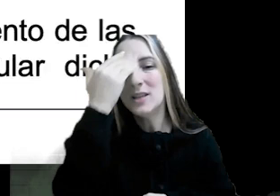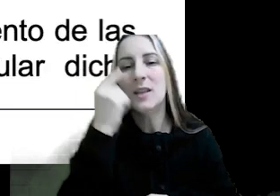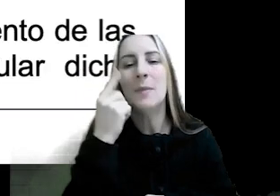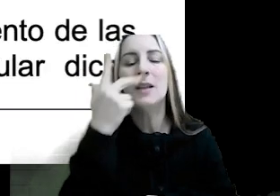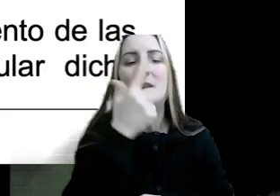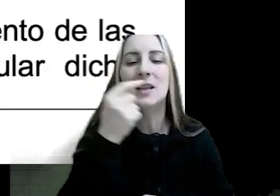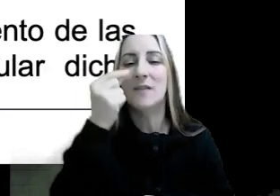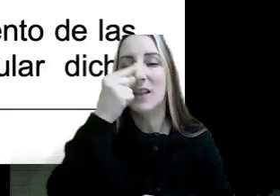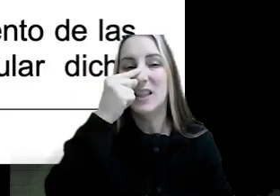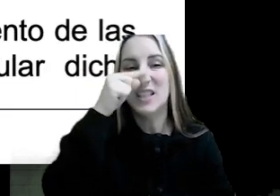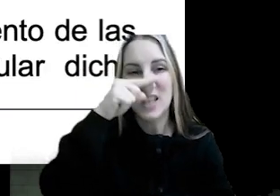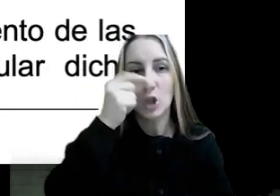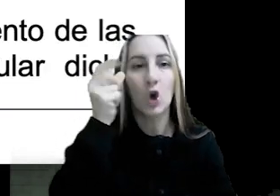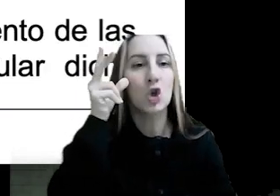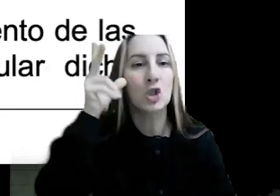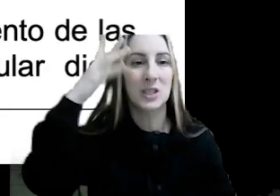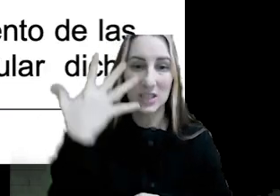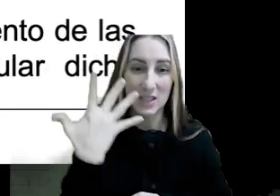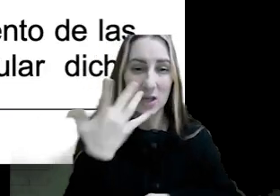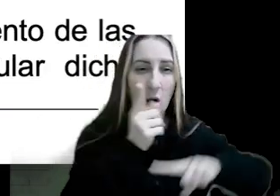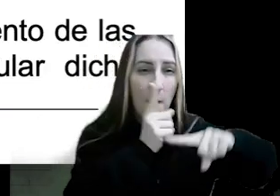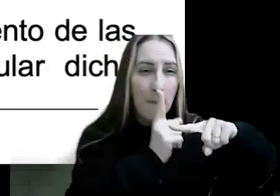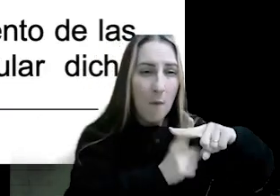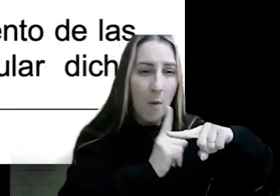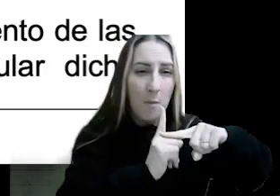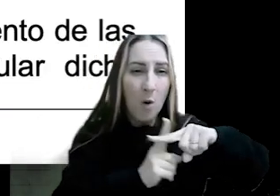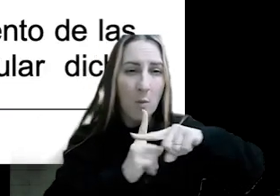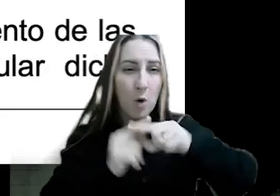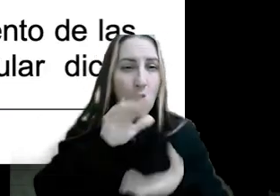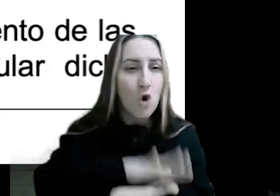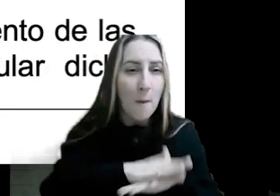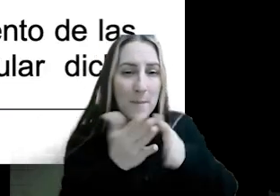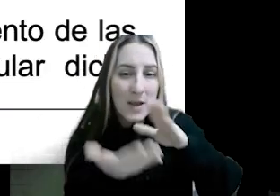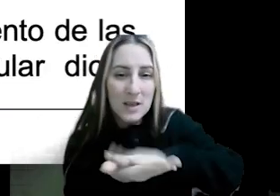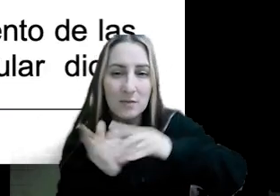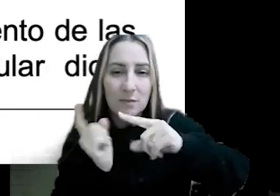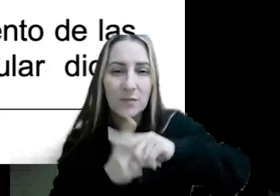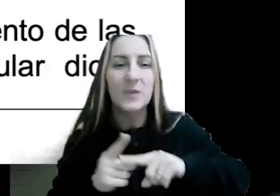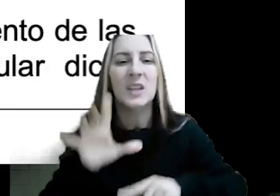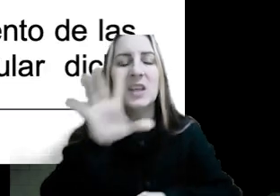315.327,85. La sumatoria de todas estas compensaciones me da